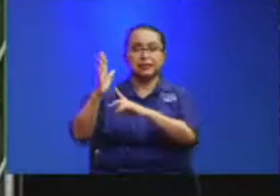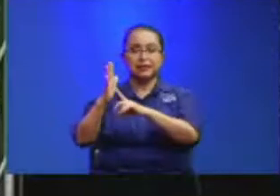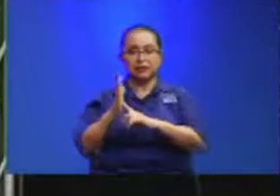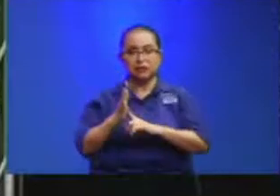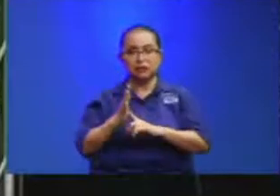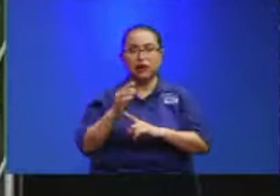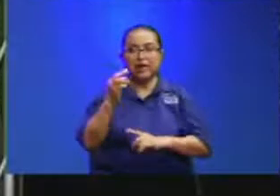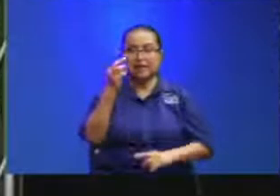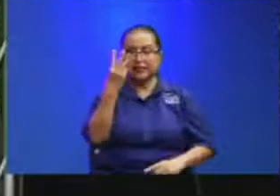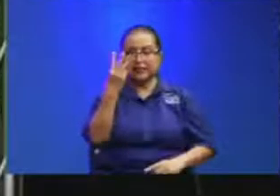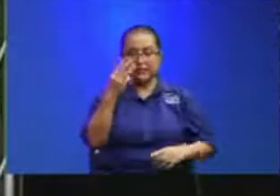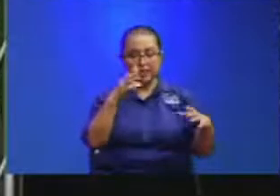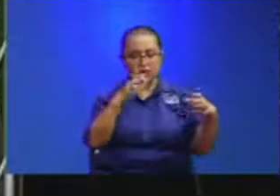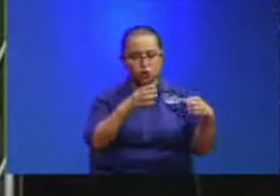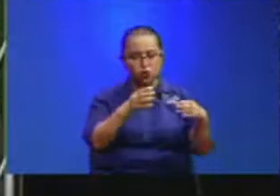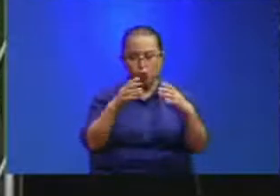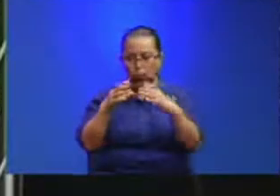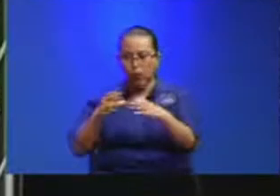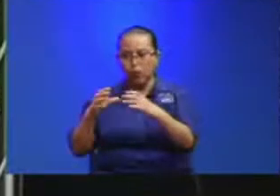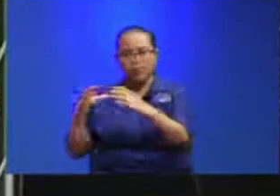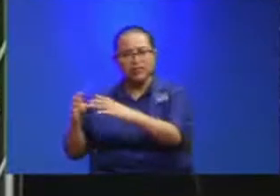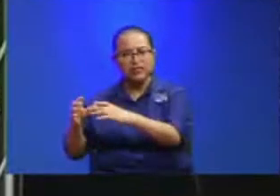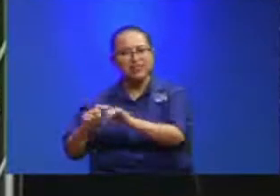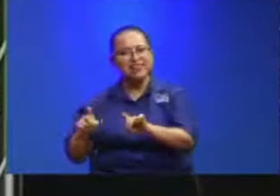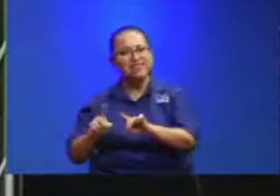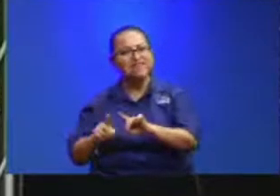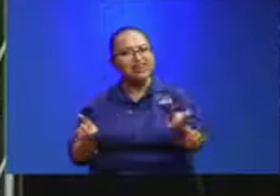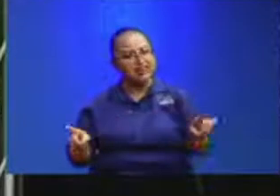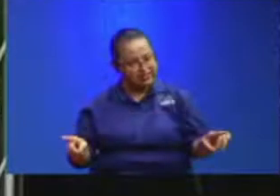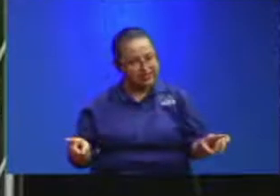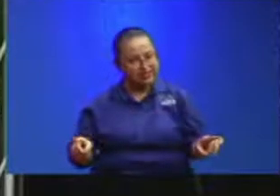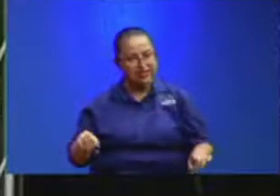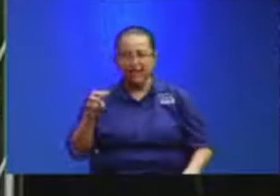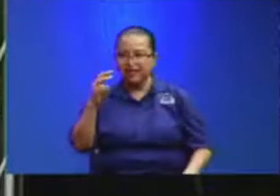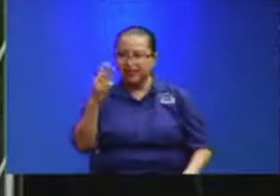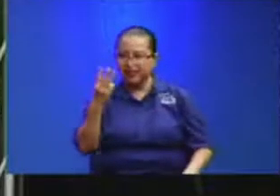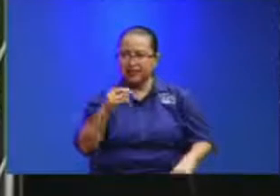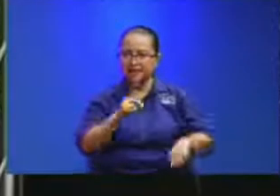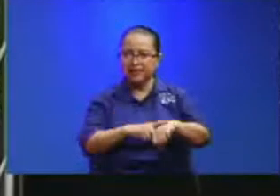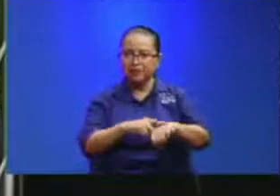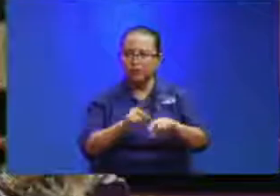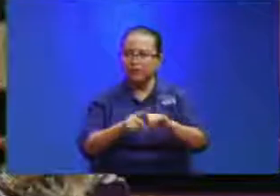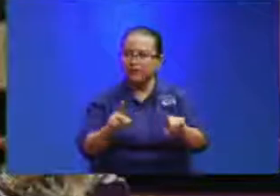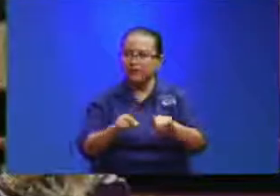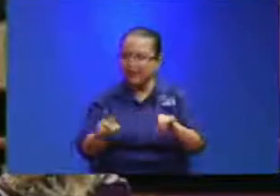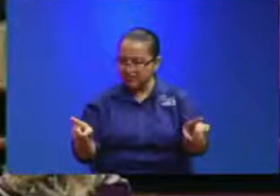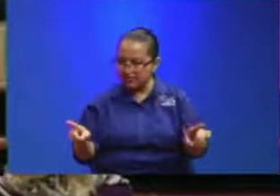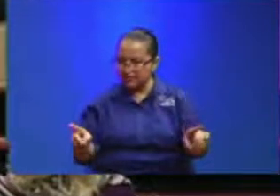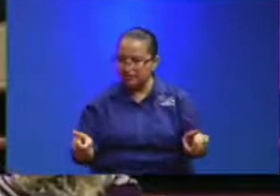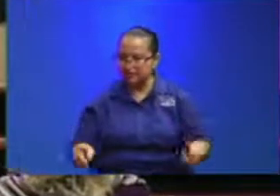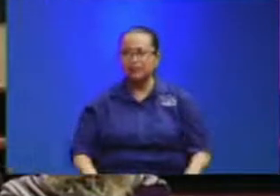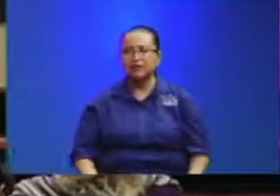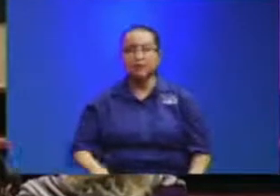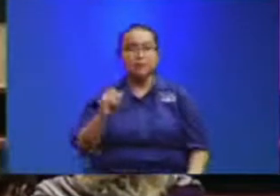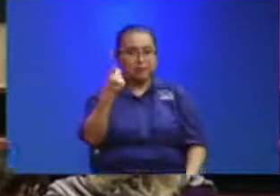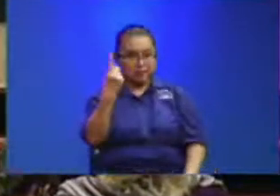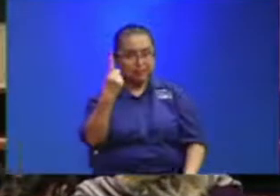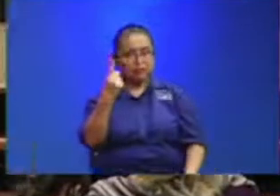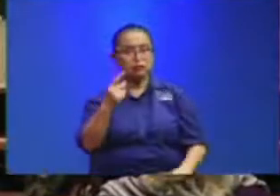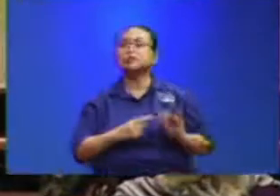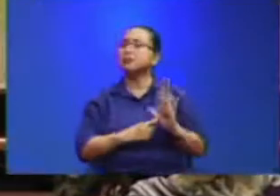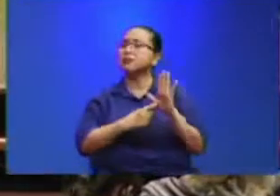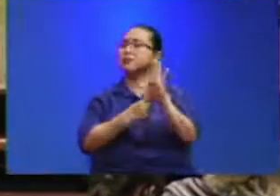tres grupos distintos de personas en tres distintos tiempos primero se le presentó se